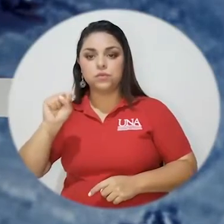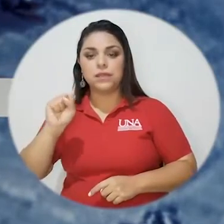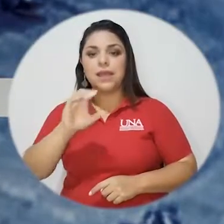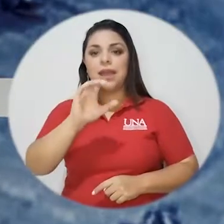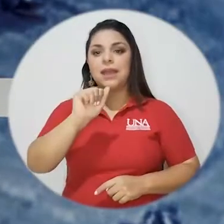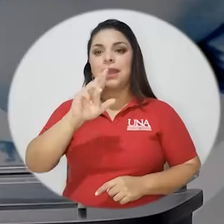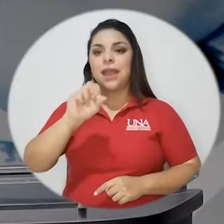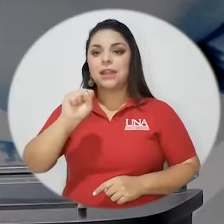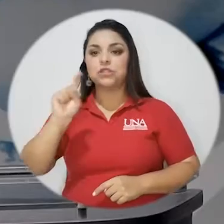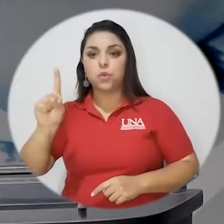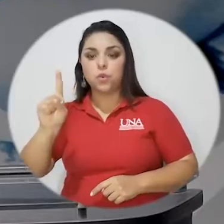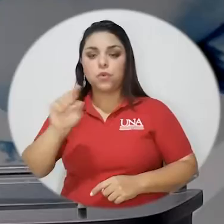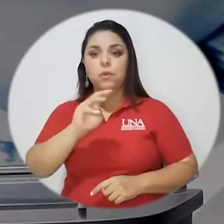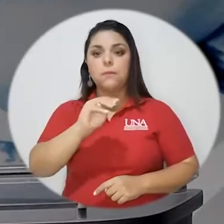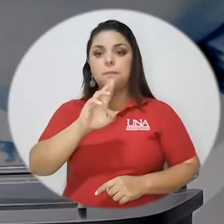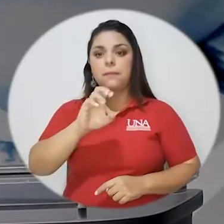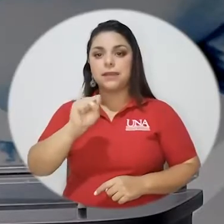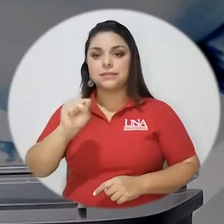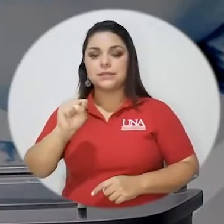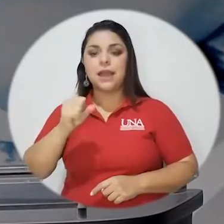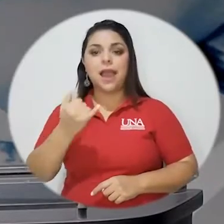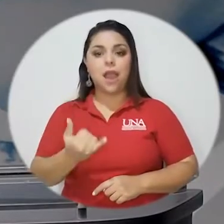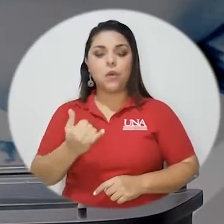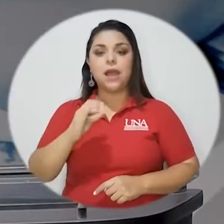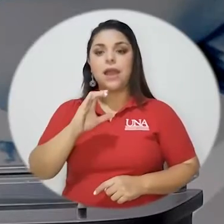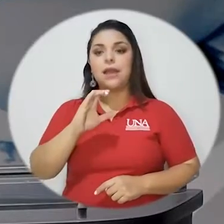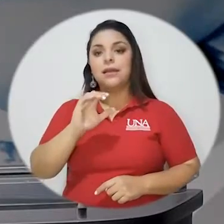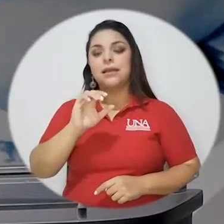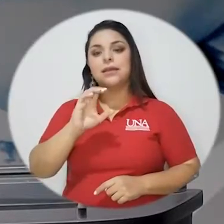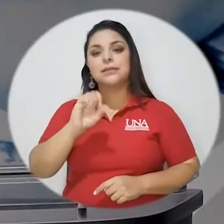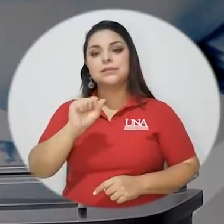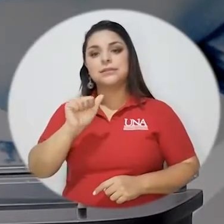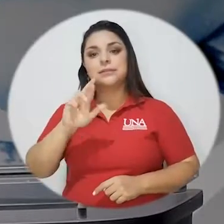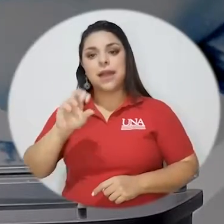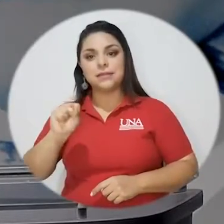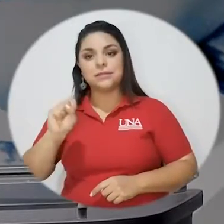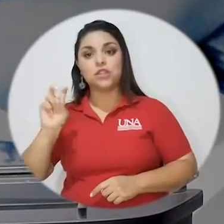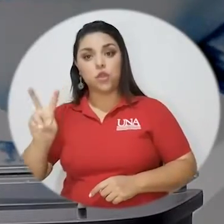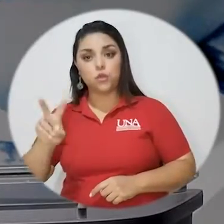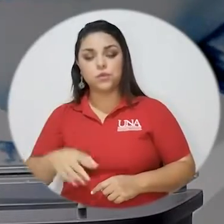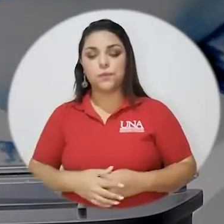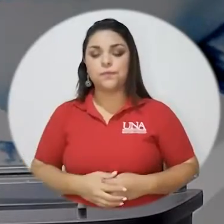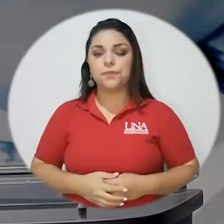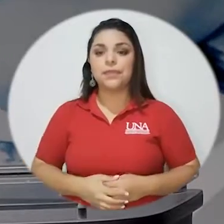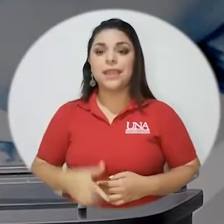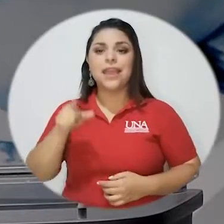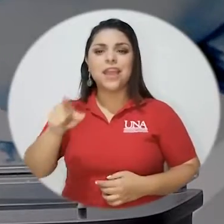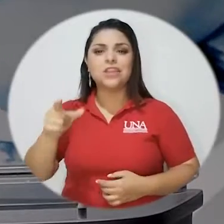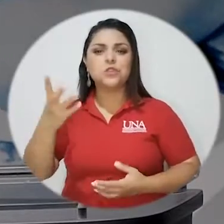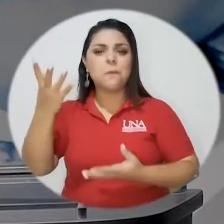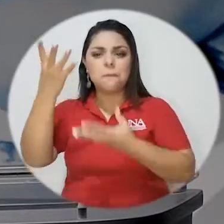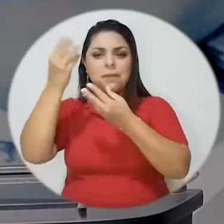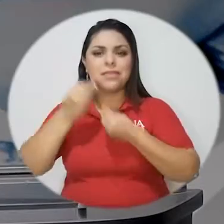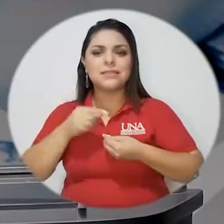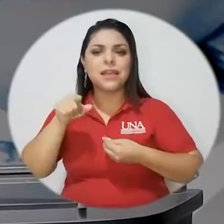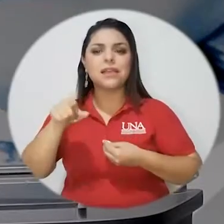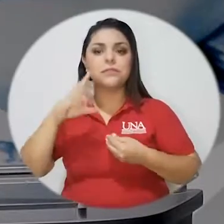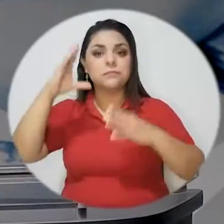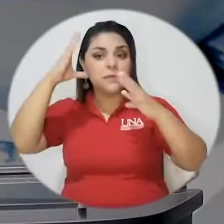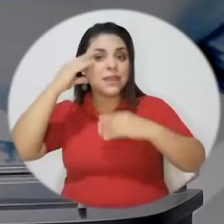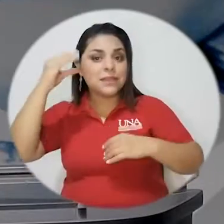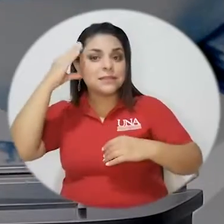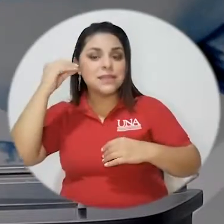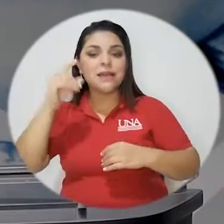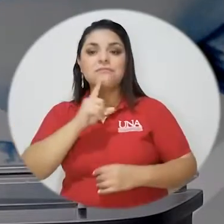SARS-1, MERS y ahora el SARS-2. Entonces, lo que nos dice es, esta experiencia es que realmente